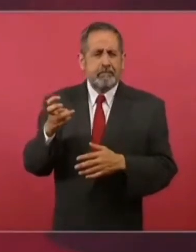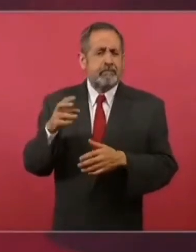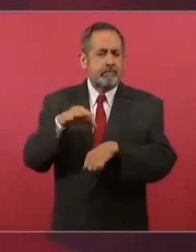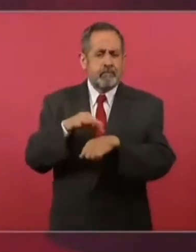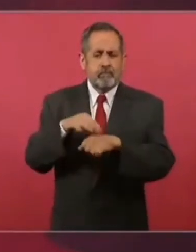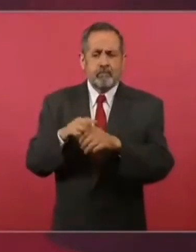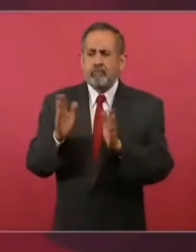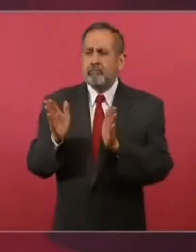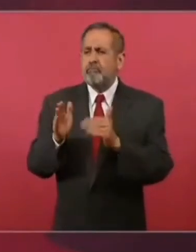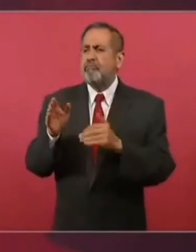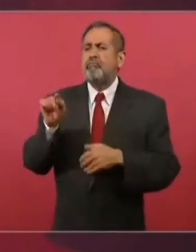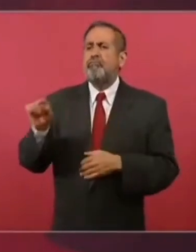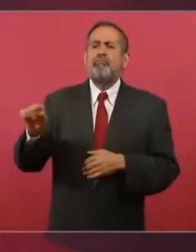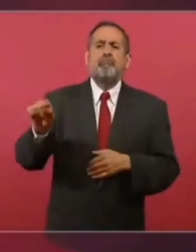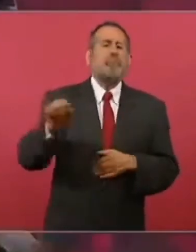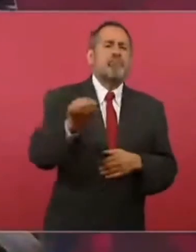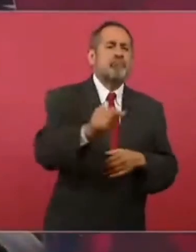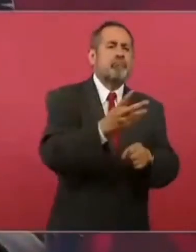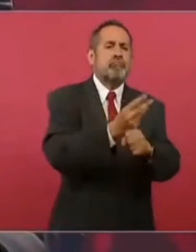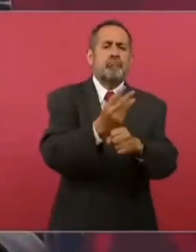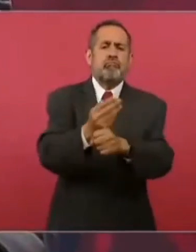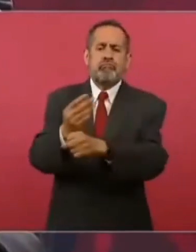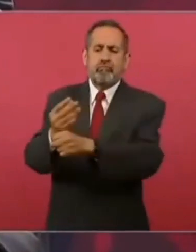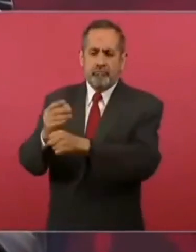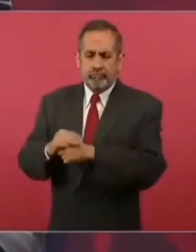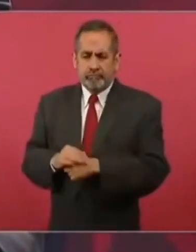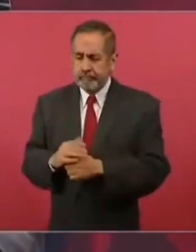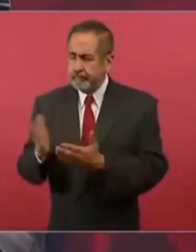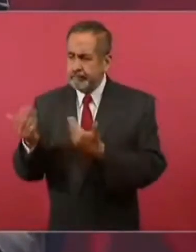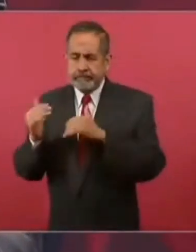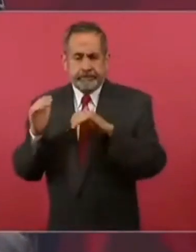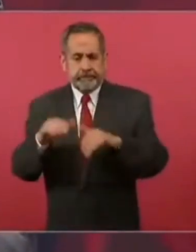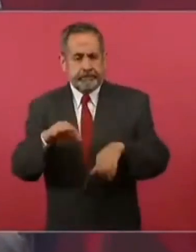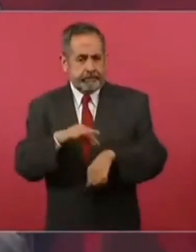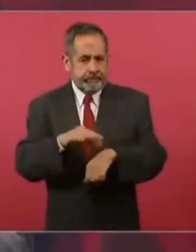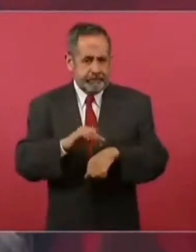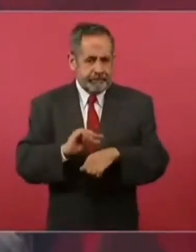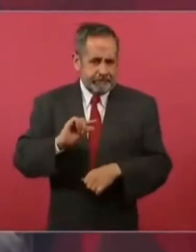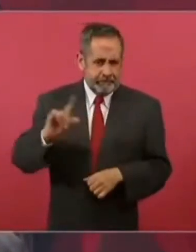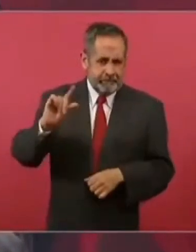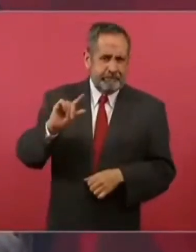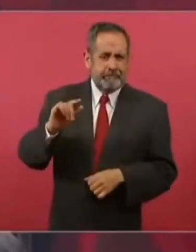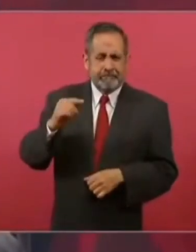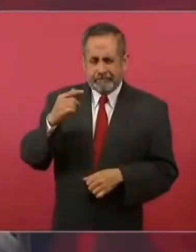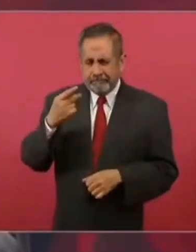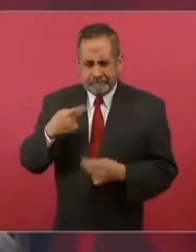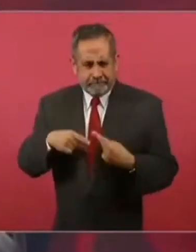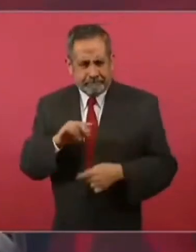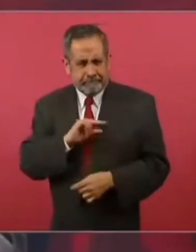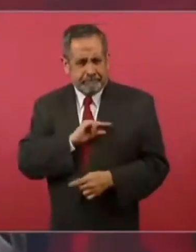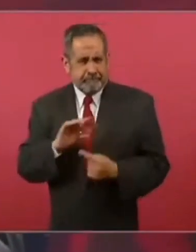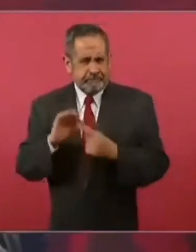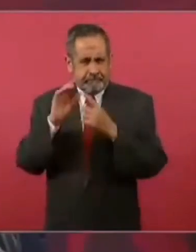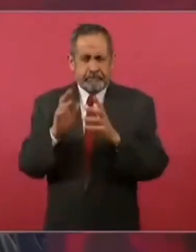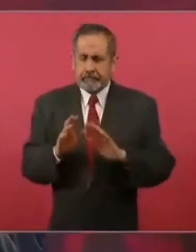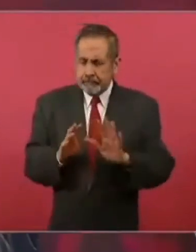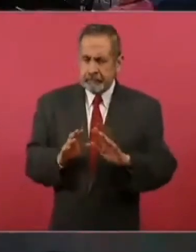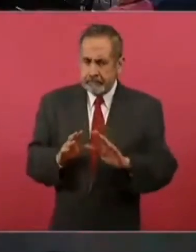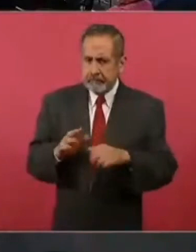ISSSTE, equipándolas. Estamos contratando médicos, especialistas. Pero